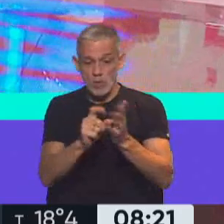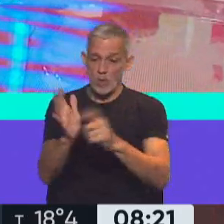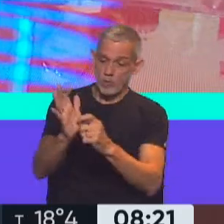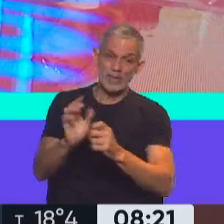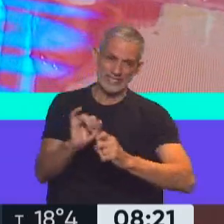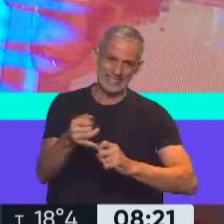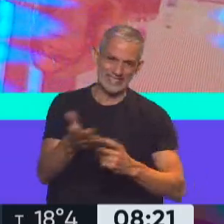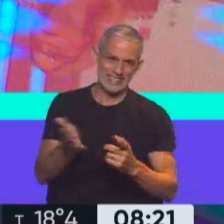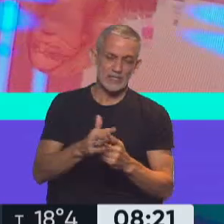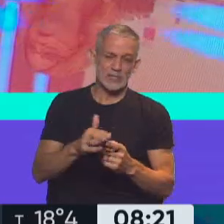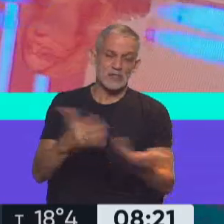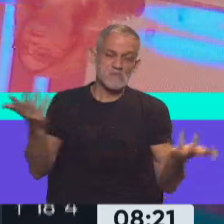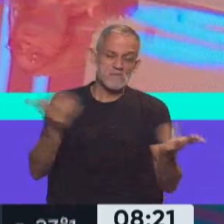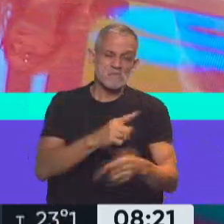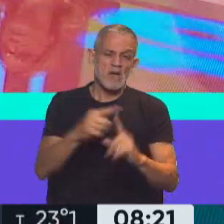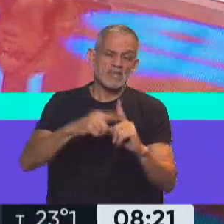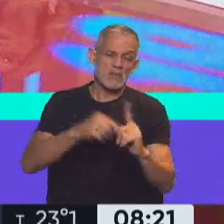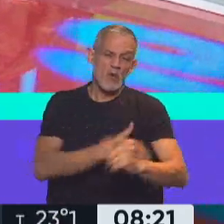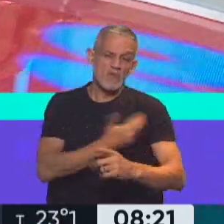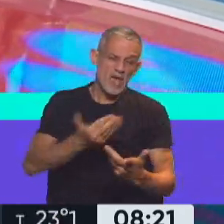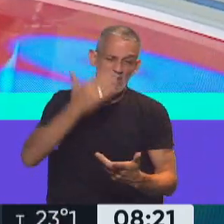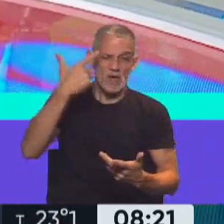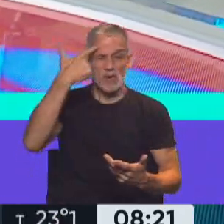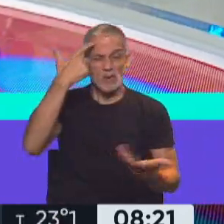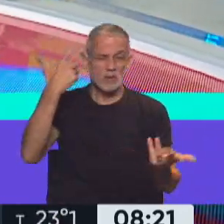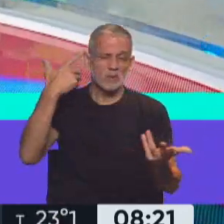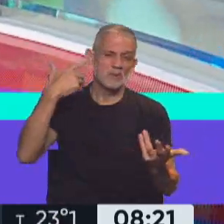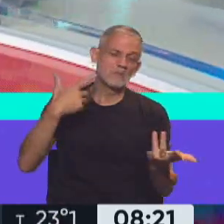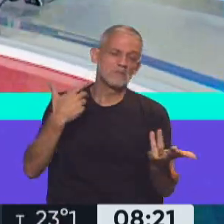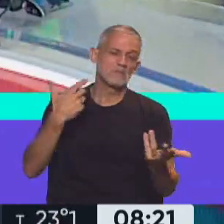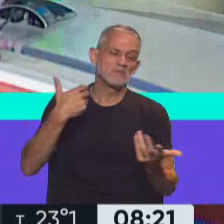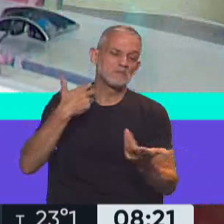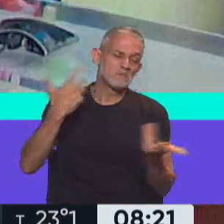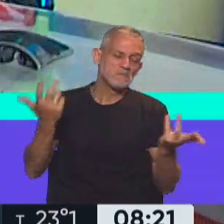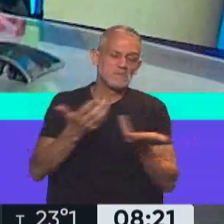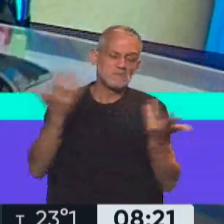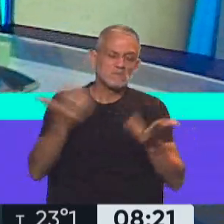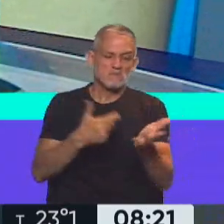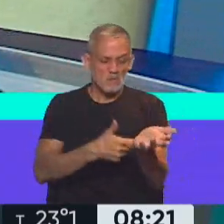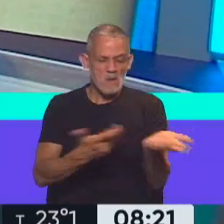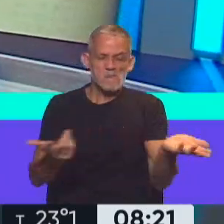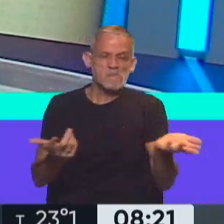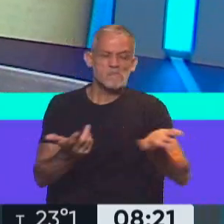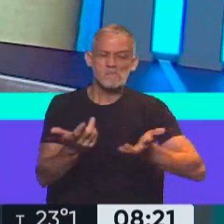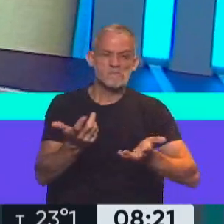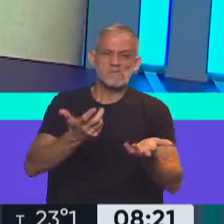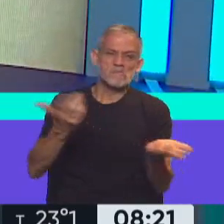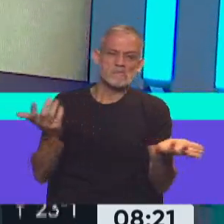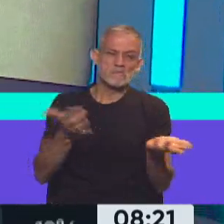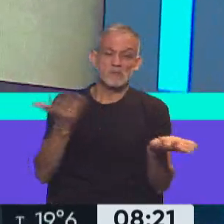sí, lo de la toma de temperatura es un poco más, Es relativo. más relativo y es una medida más que muchas veces lo que hace es